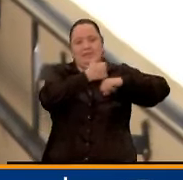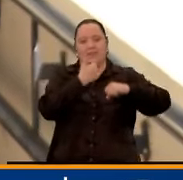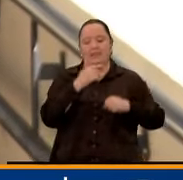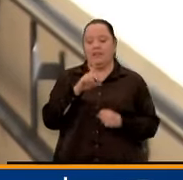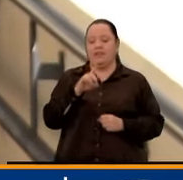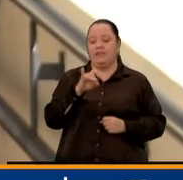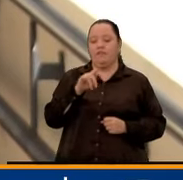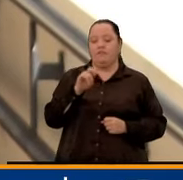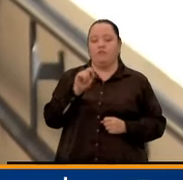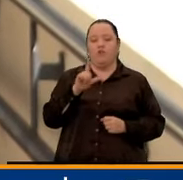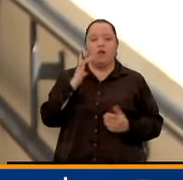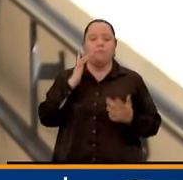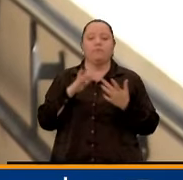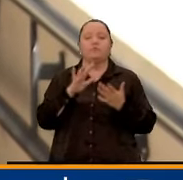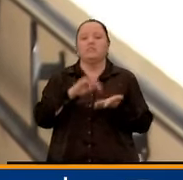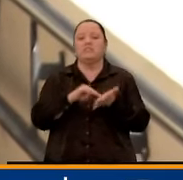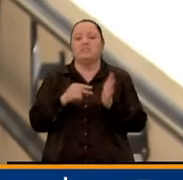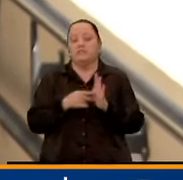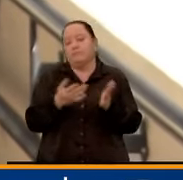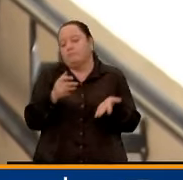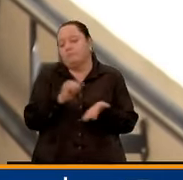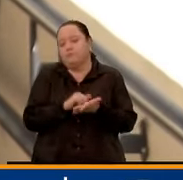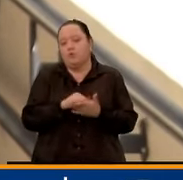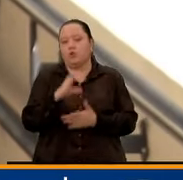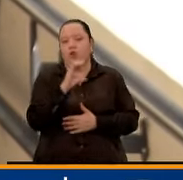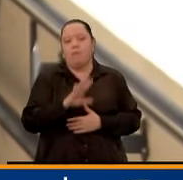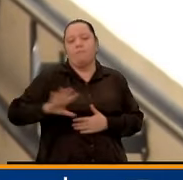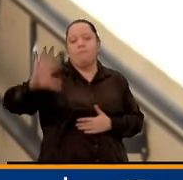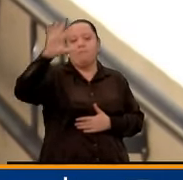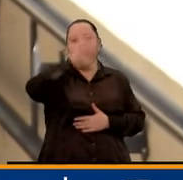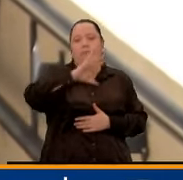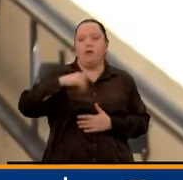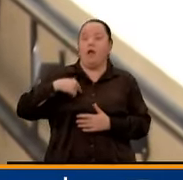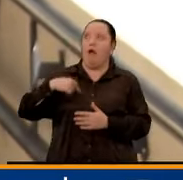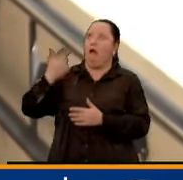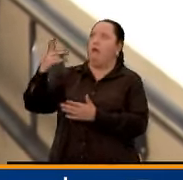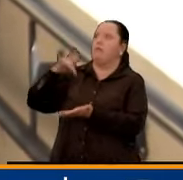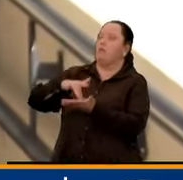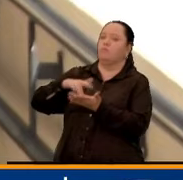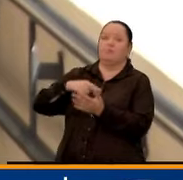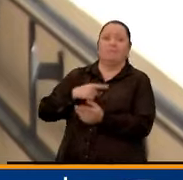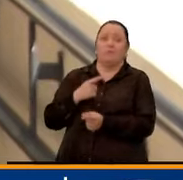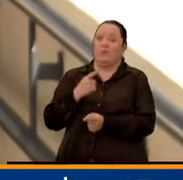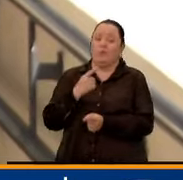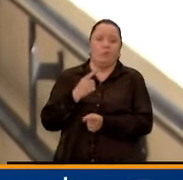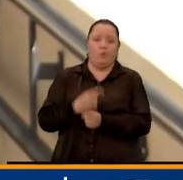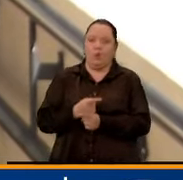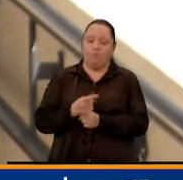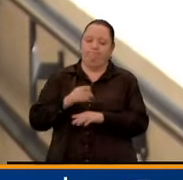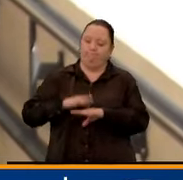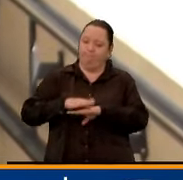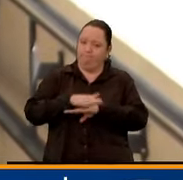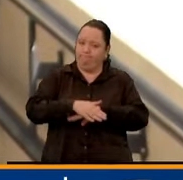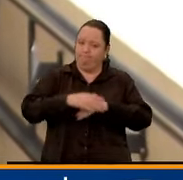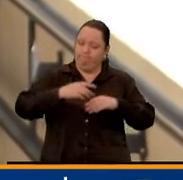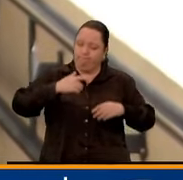entrar el país, que básicamente es eso, que el país no cumpla con sus obligaciones, y habla de unas serias consecuencias.